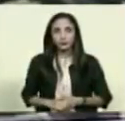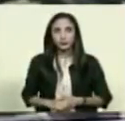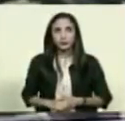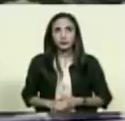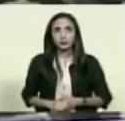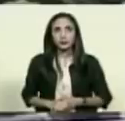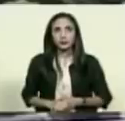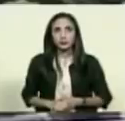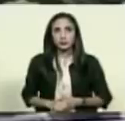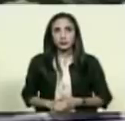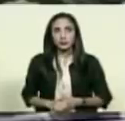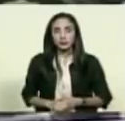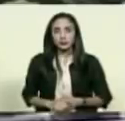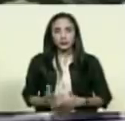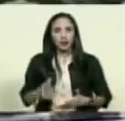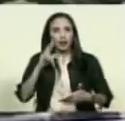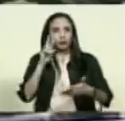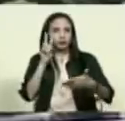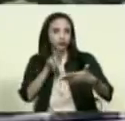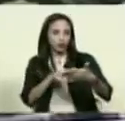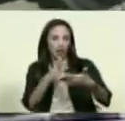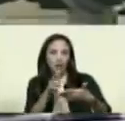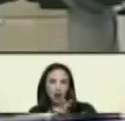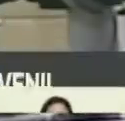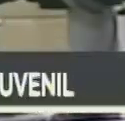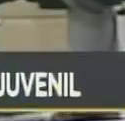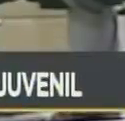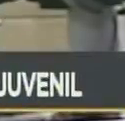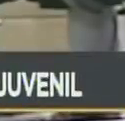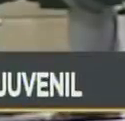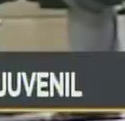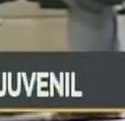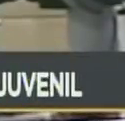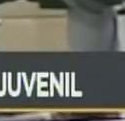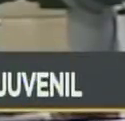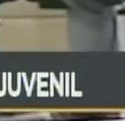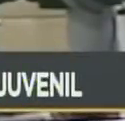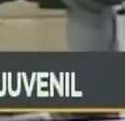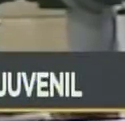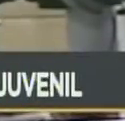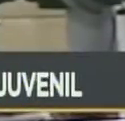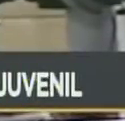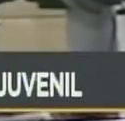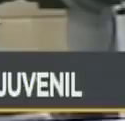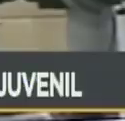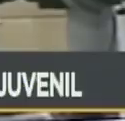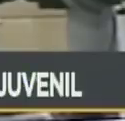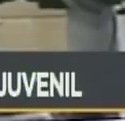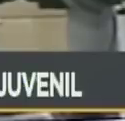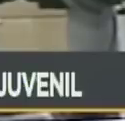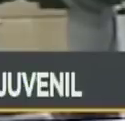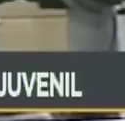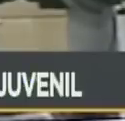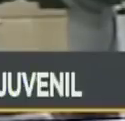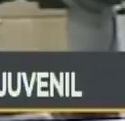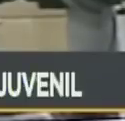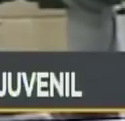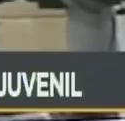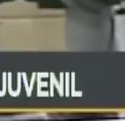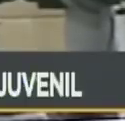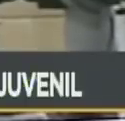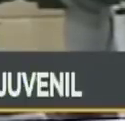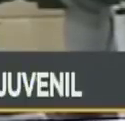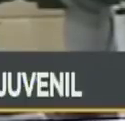Naguará. Cuando uno ve todas las cosas que pensó Bolívar, todo lo que descubrió en su época. Por